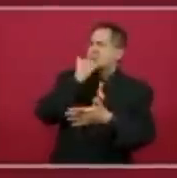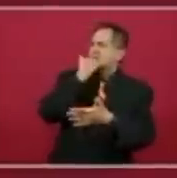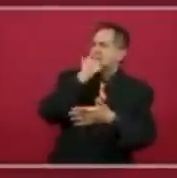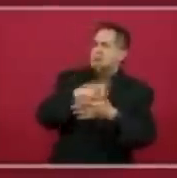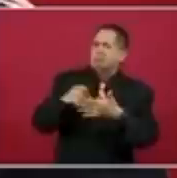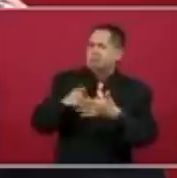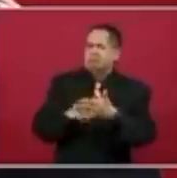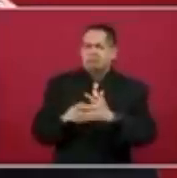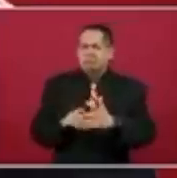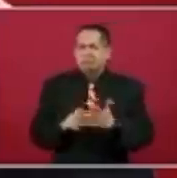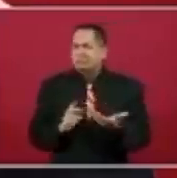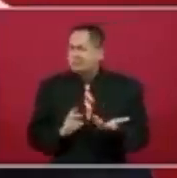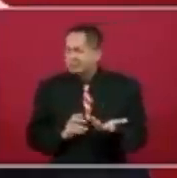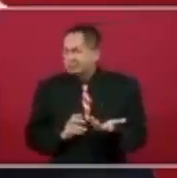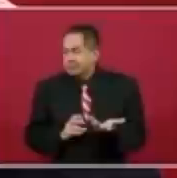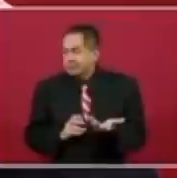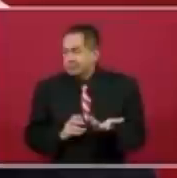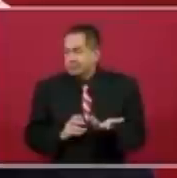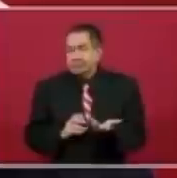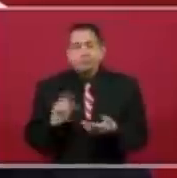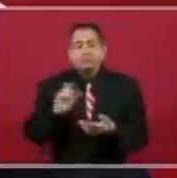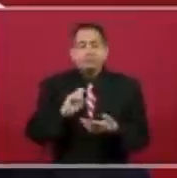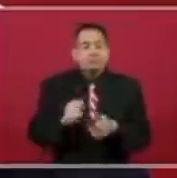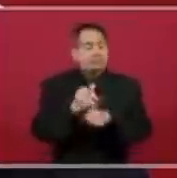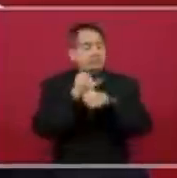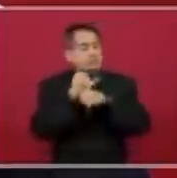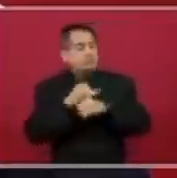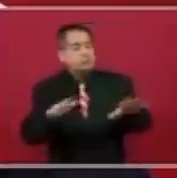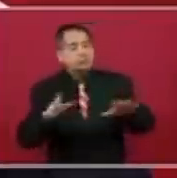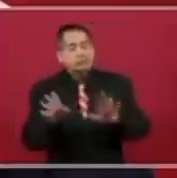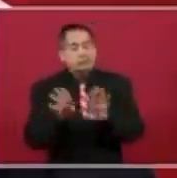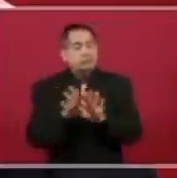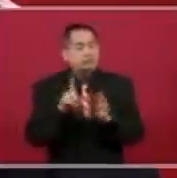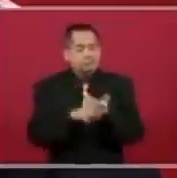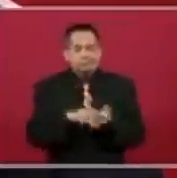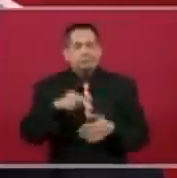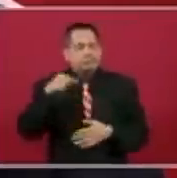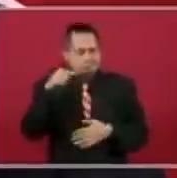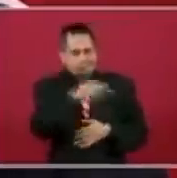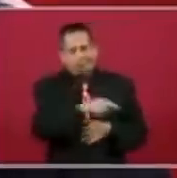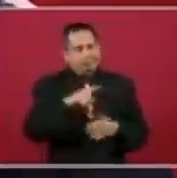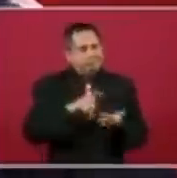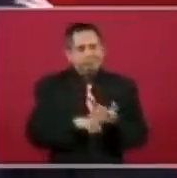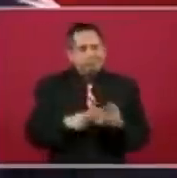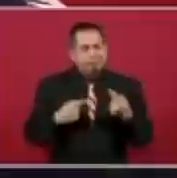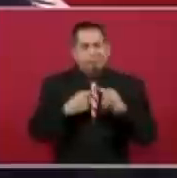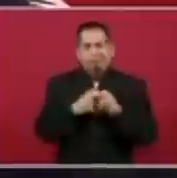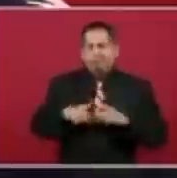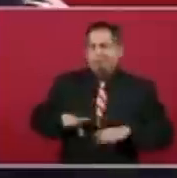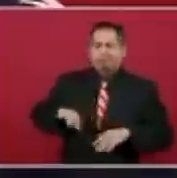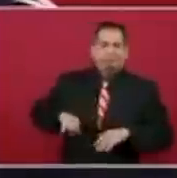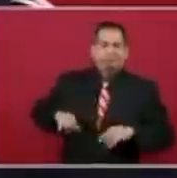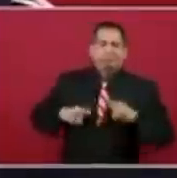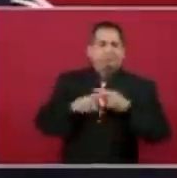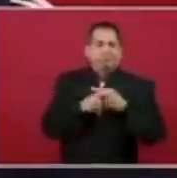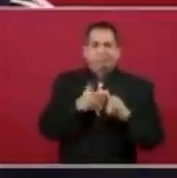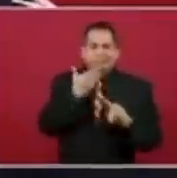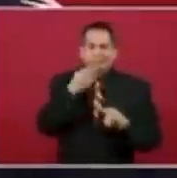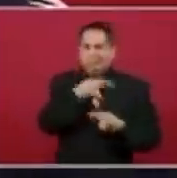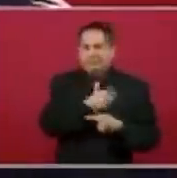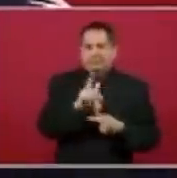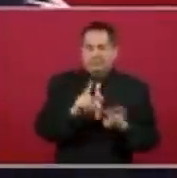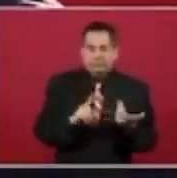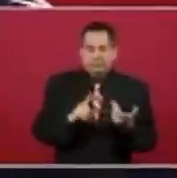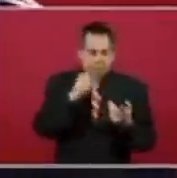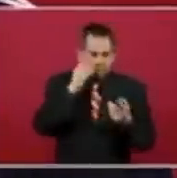cuando se da a conocer de que hay conflictos de intereses, pues se van a encontrar en